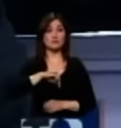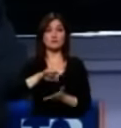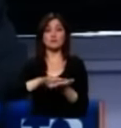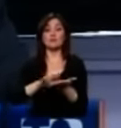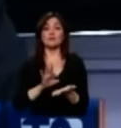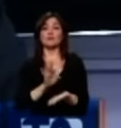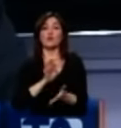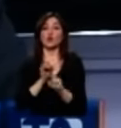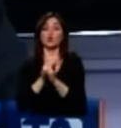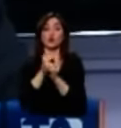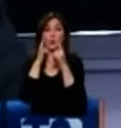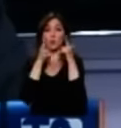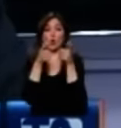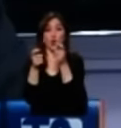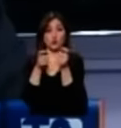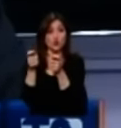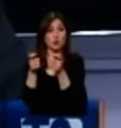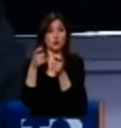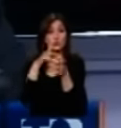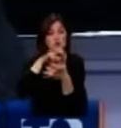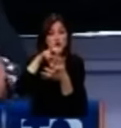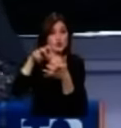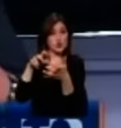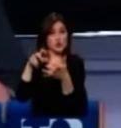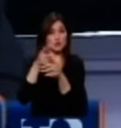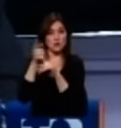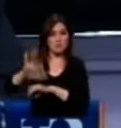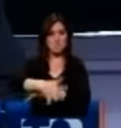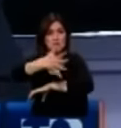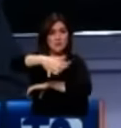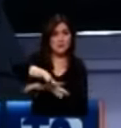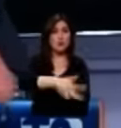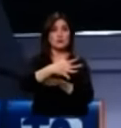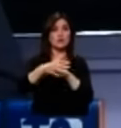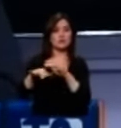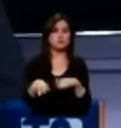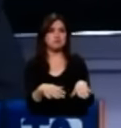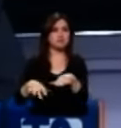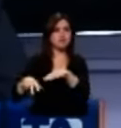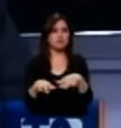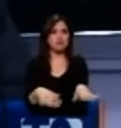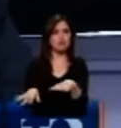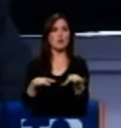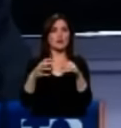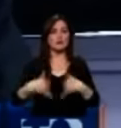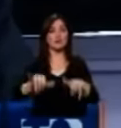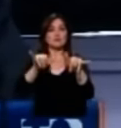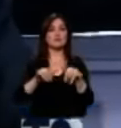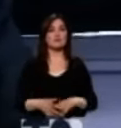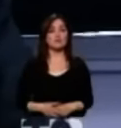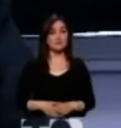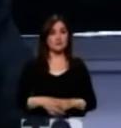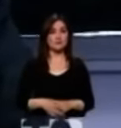técnicos del Instituto Geofísico, técnicos del INOCAR. Vamos a continuar con las réplicas, es algo propio del país. Carlos